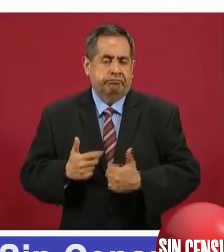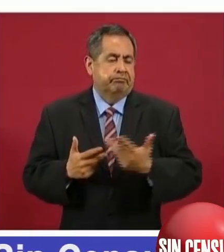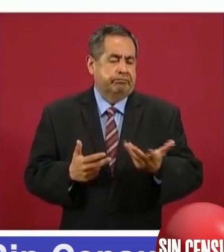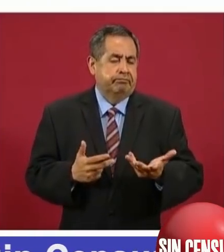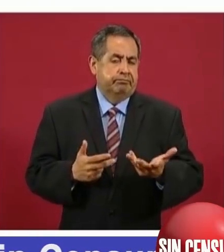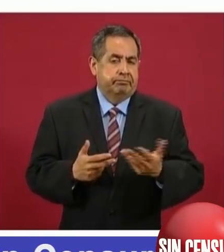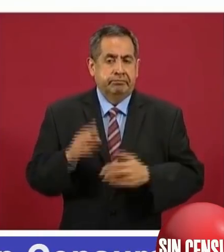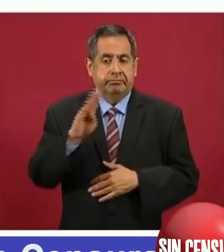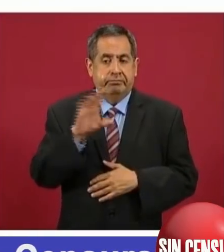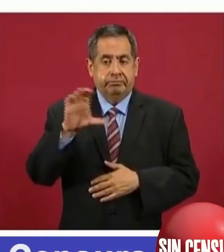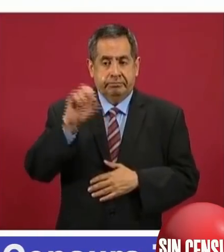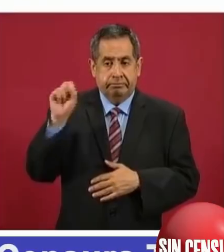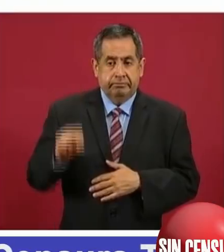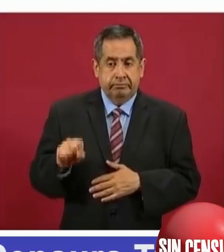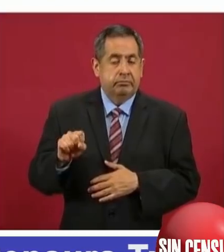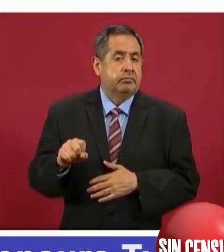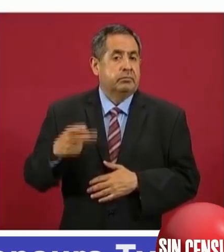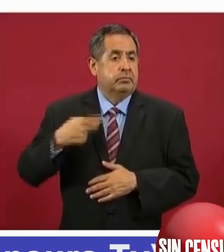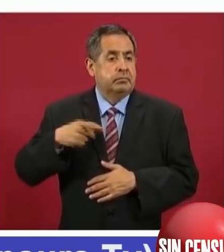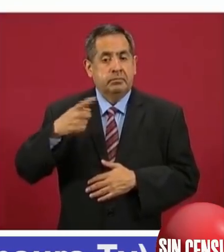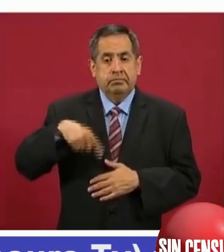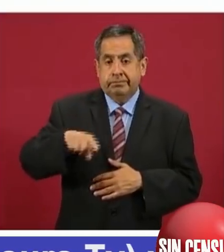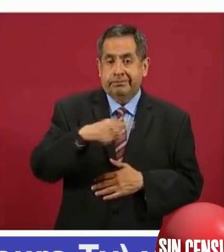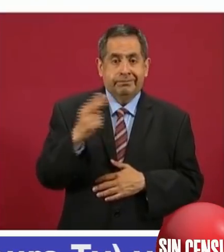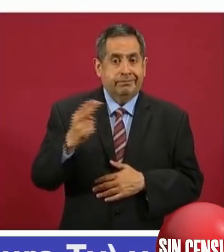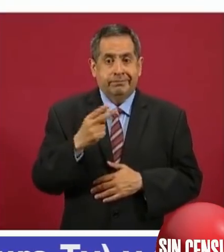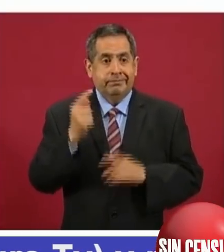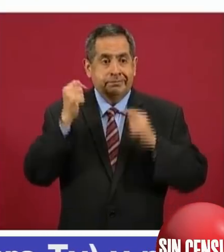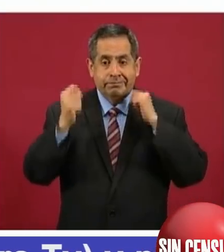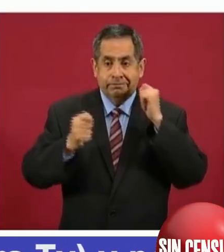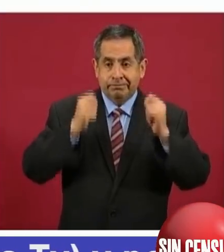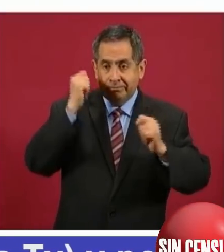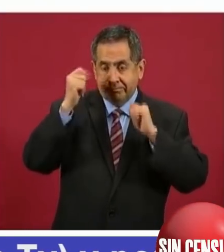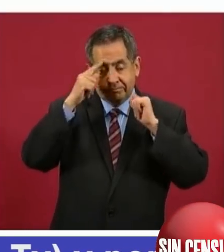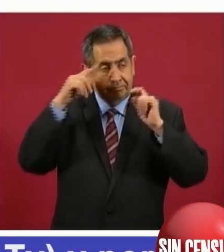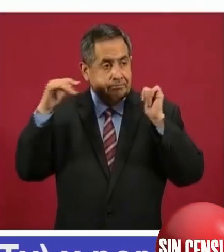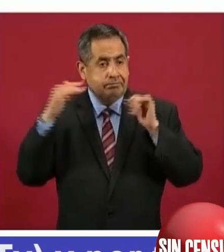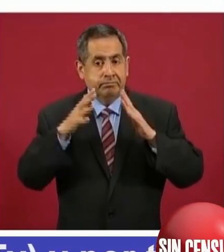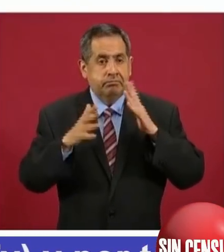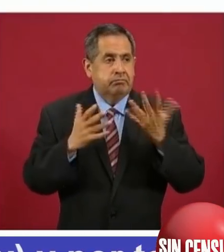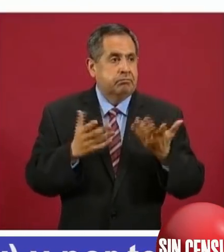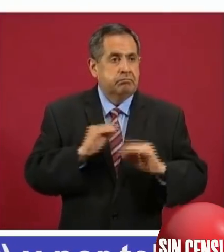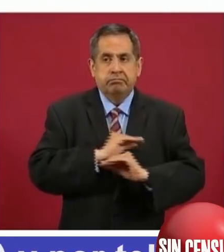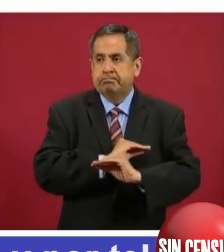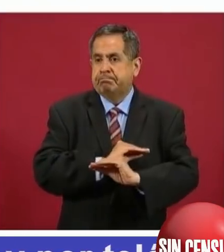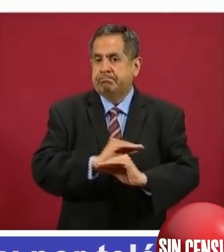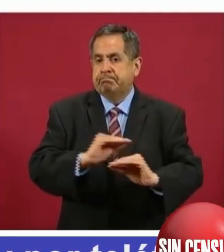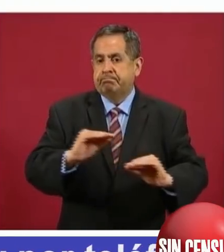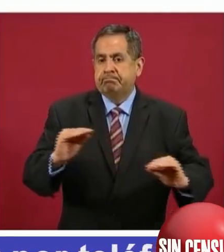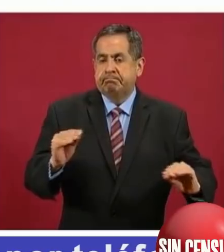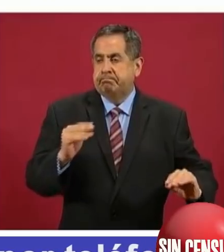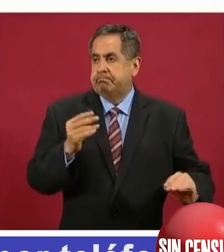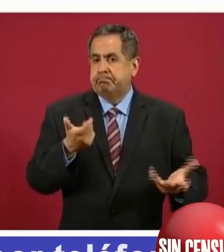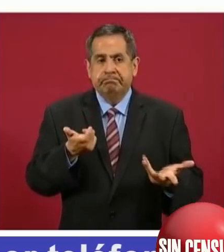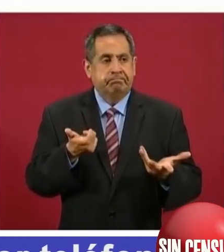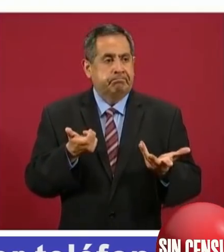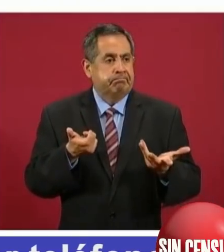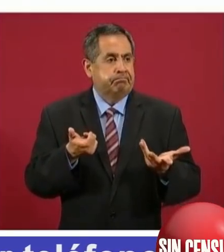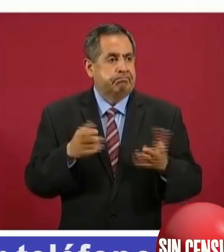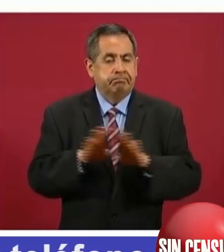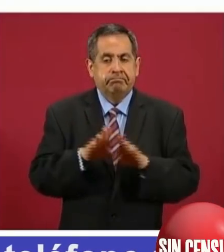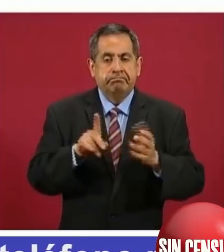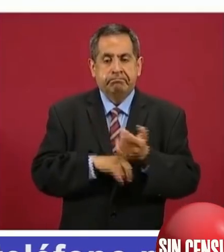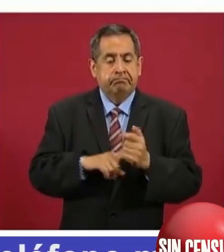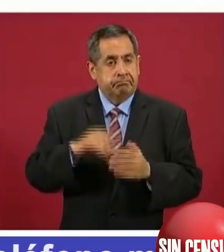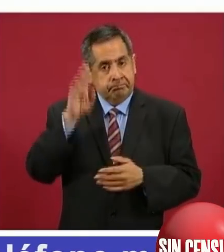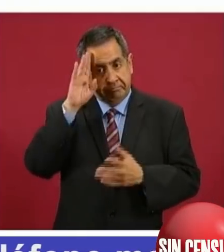dado, Baja California Sur es un estado que depende de la economía turística, era completamente insostenible mantener una reducción de movilidad